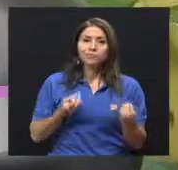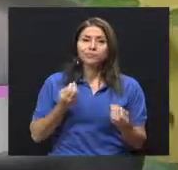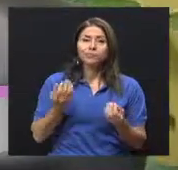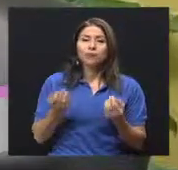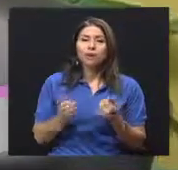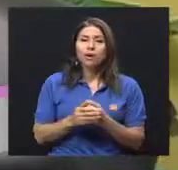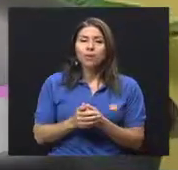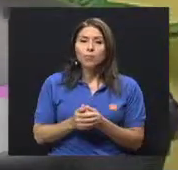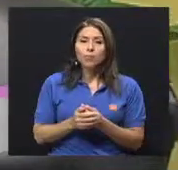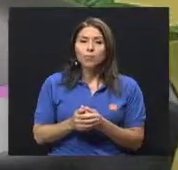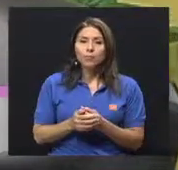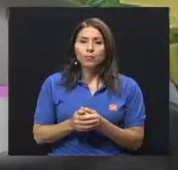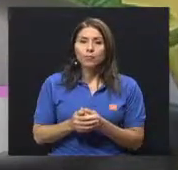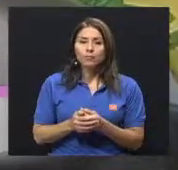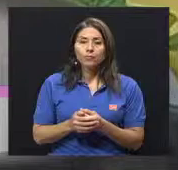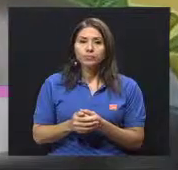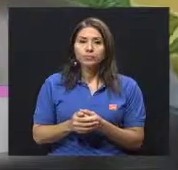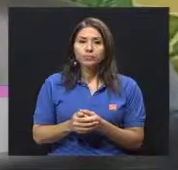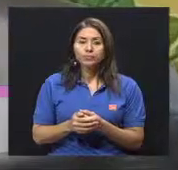Puede ser que